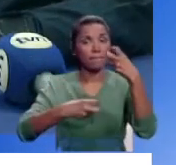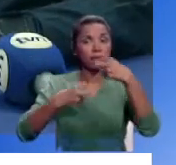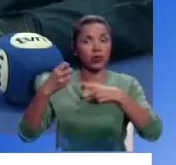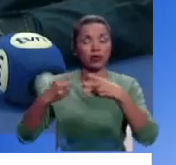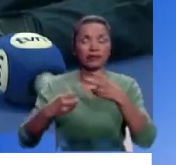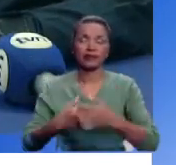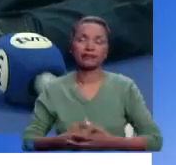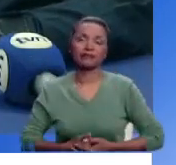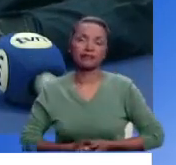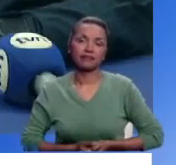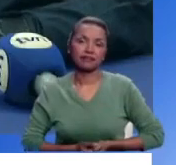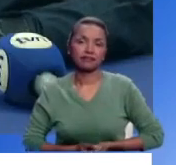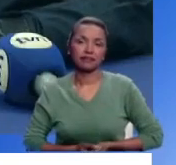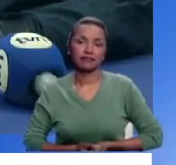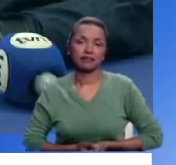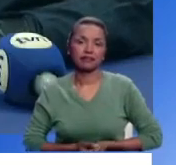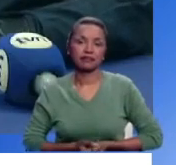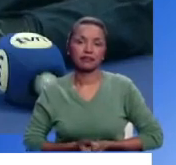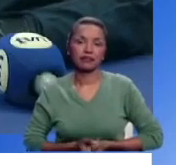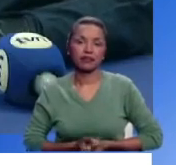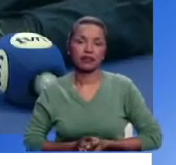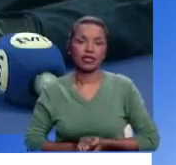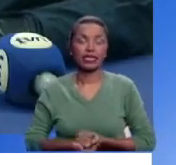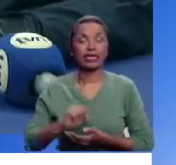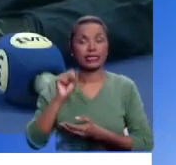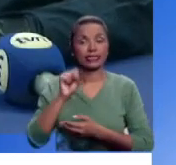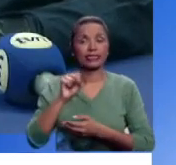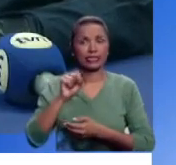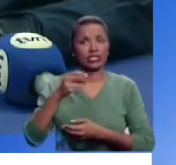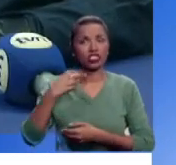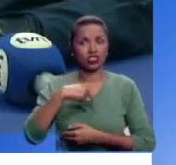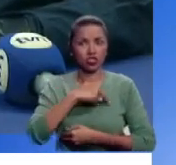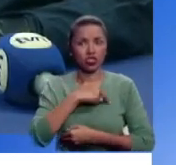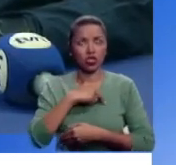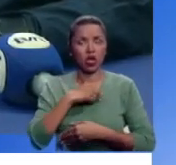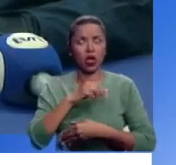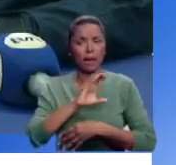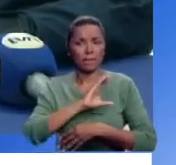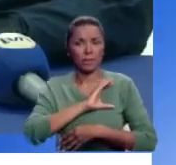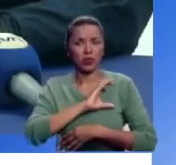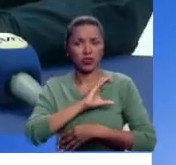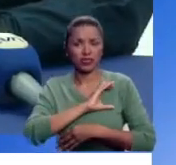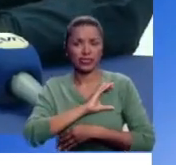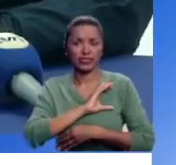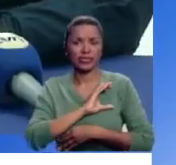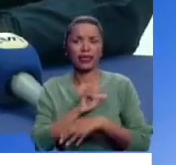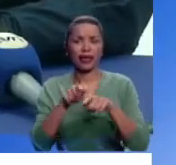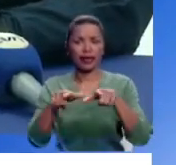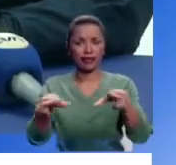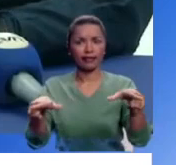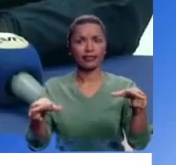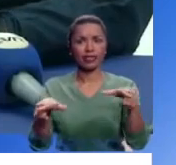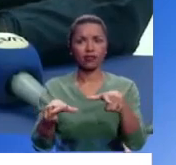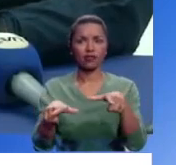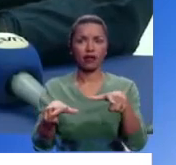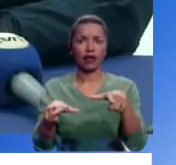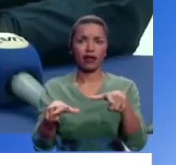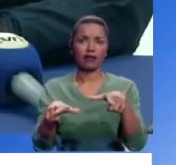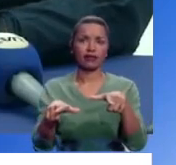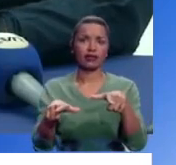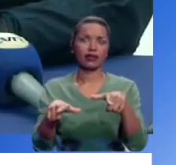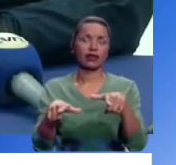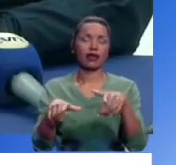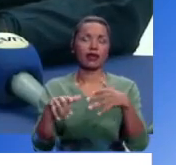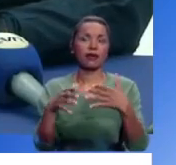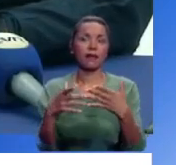Usted ha señalado que tenemos un personal operativo 24 horas en esa área de donde se